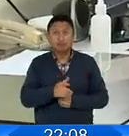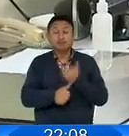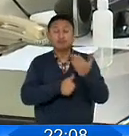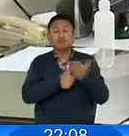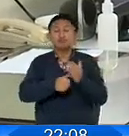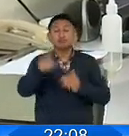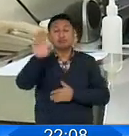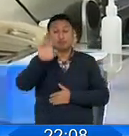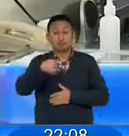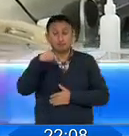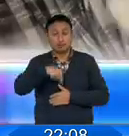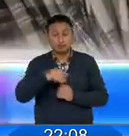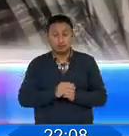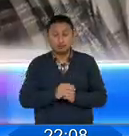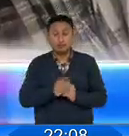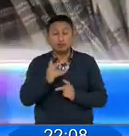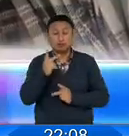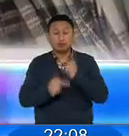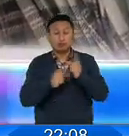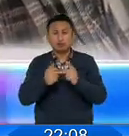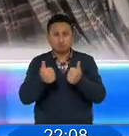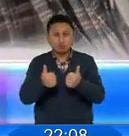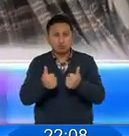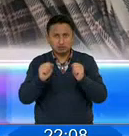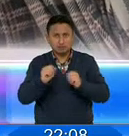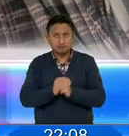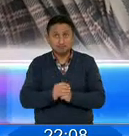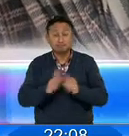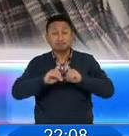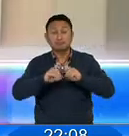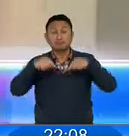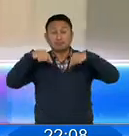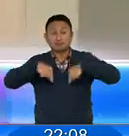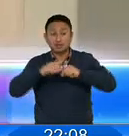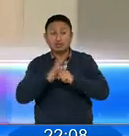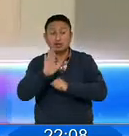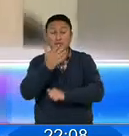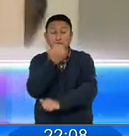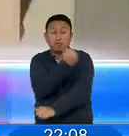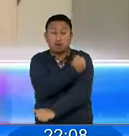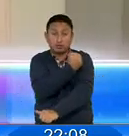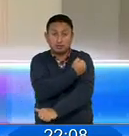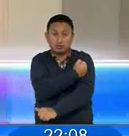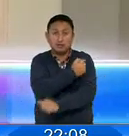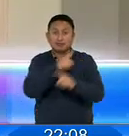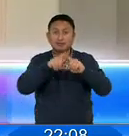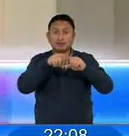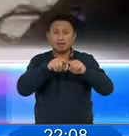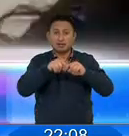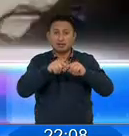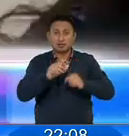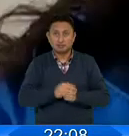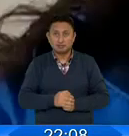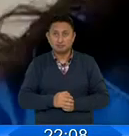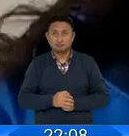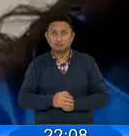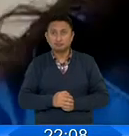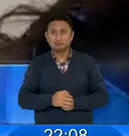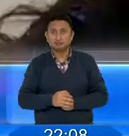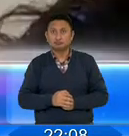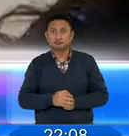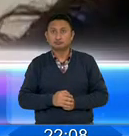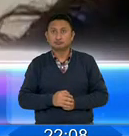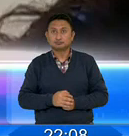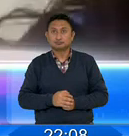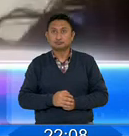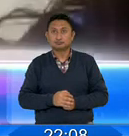de Salud es que el procedimiento fue correcto y que de acuerdo al tipo de vacuna se aplican criterios técnicos. El tipo de vacuna